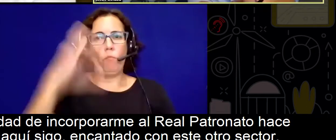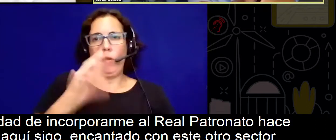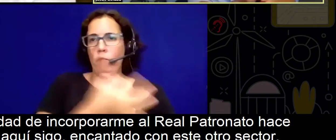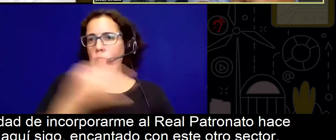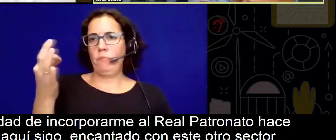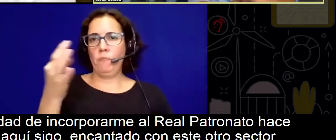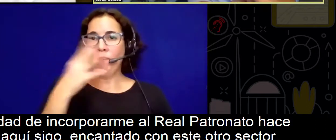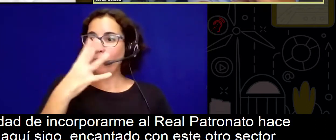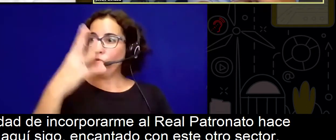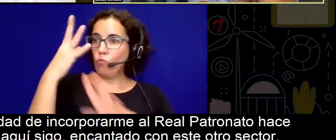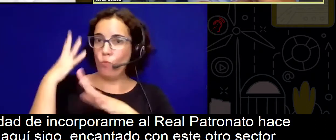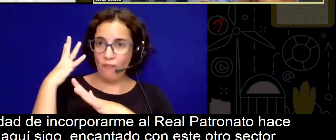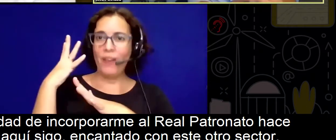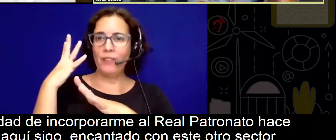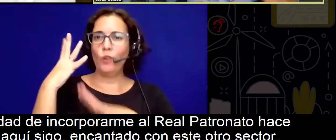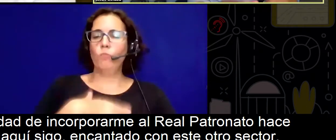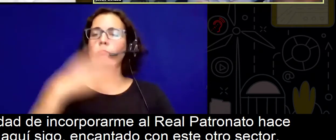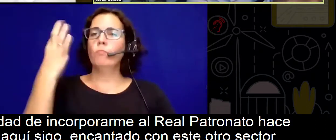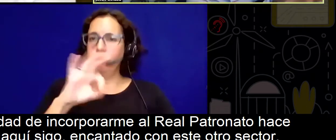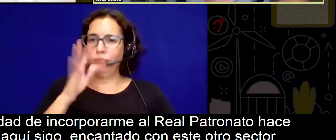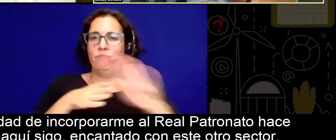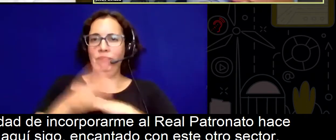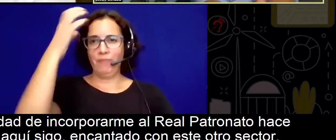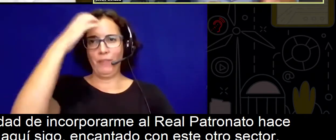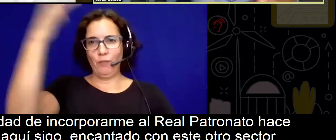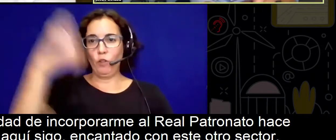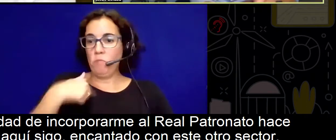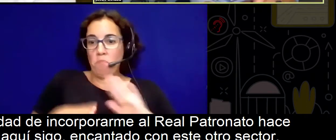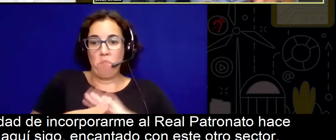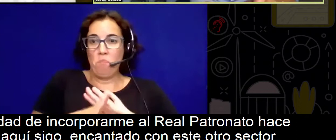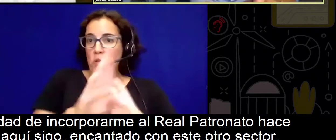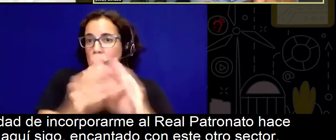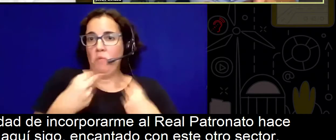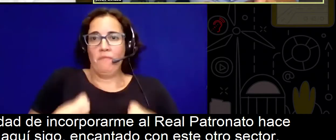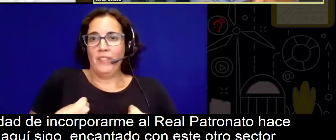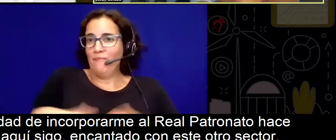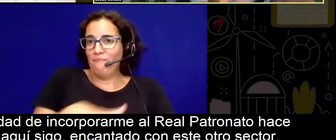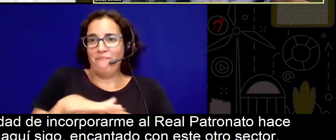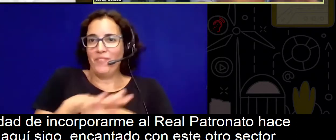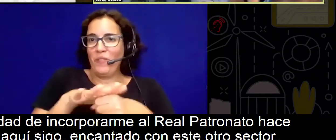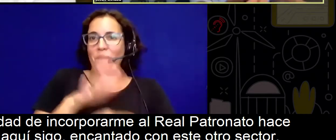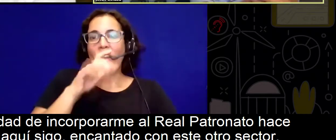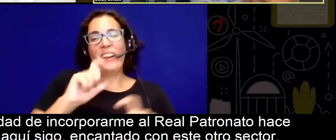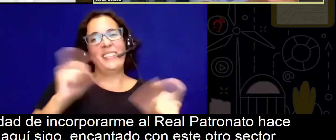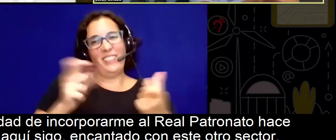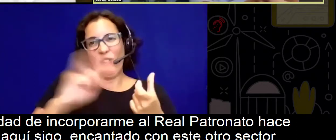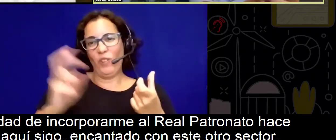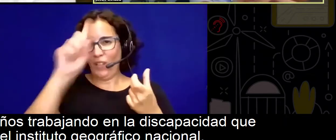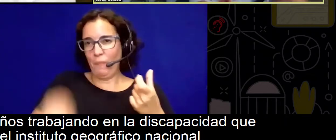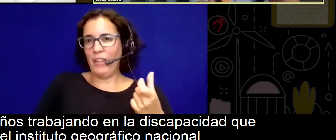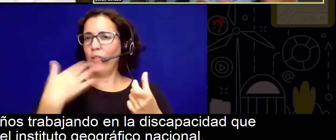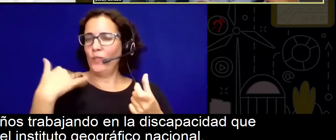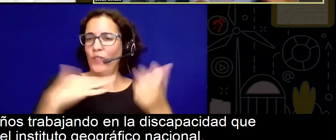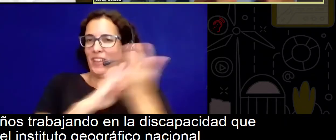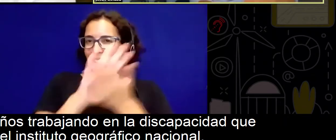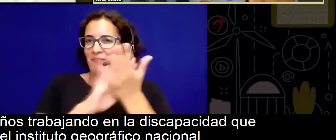años de incorporarme al Real Patronato y la verdad es que aquí sigo, encantado con esta otro sector. El otro día lo comentaba, llevo